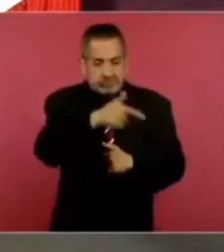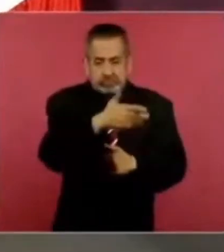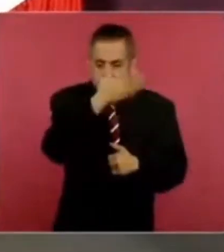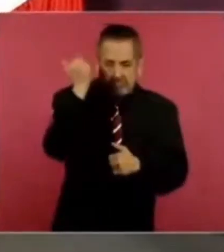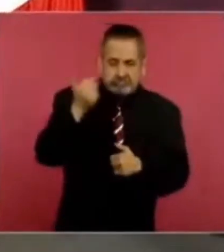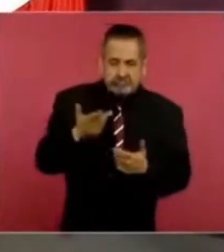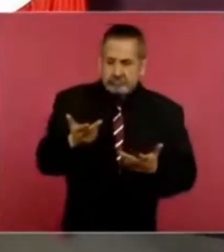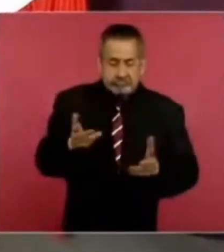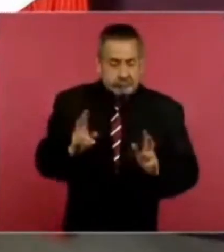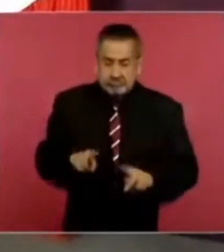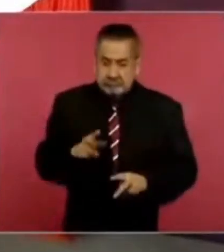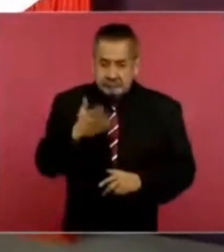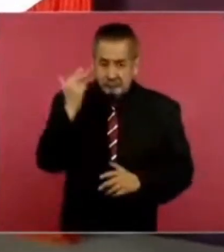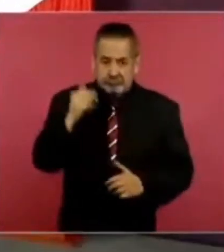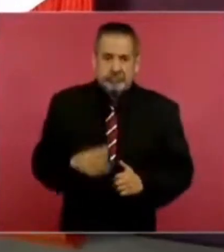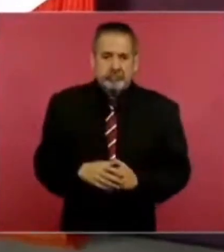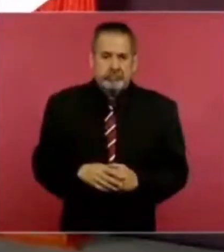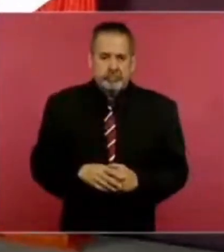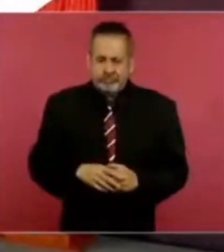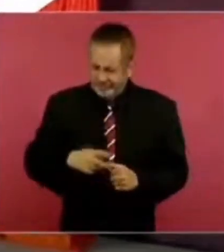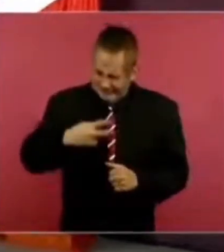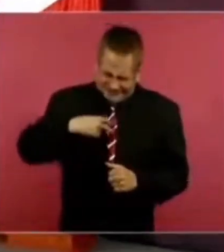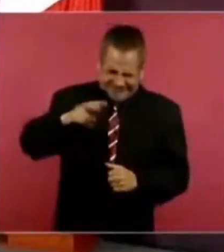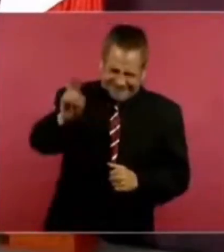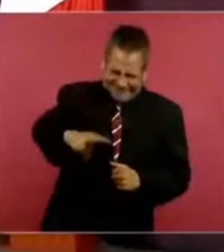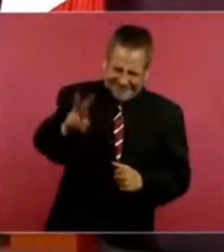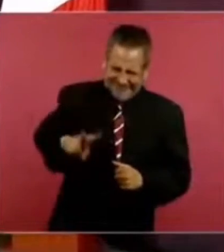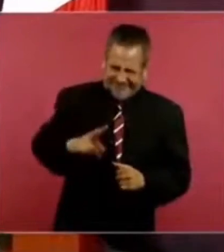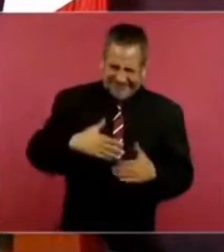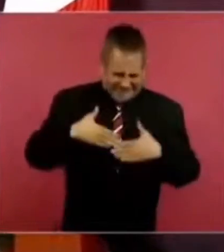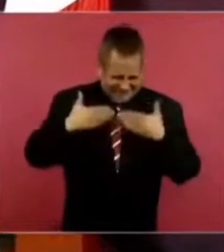A ver, en honor a la verdad